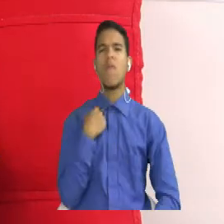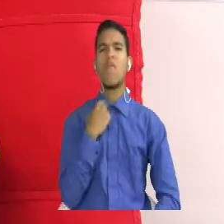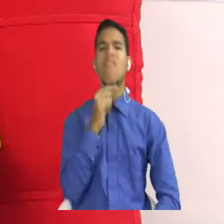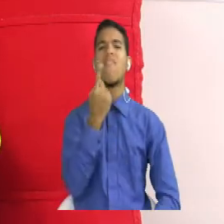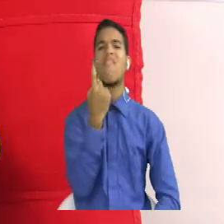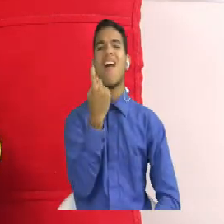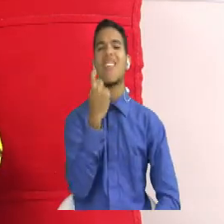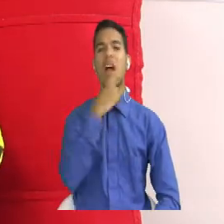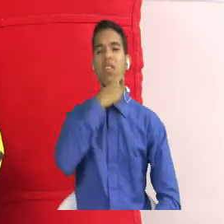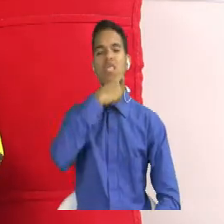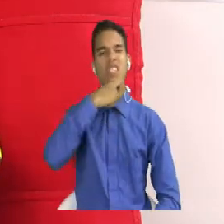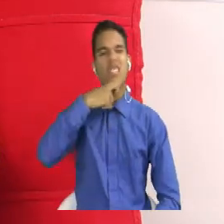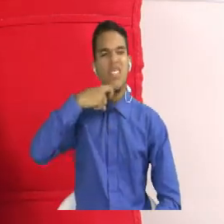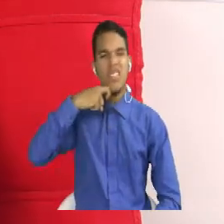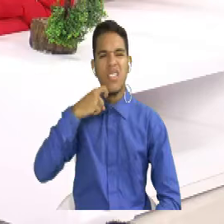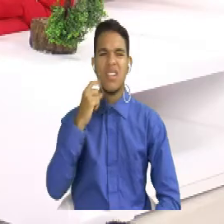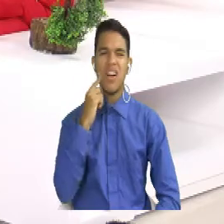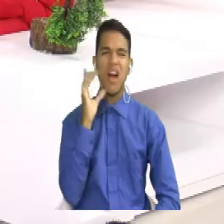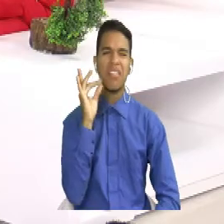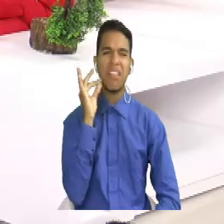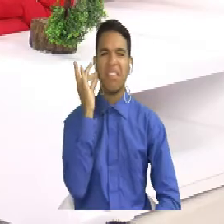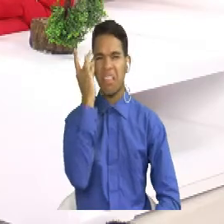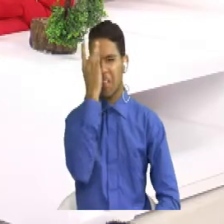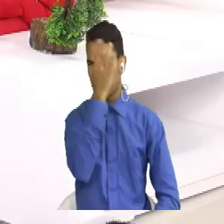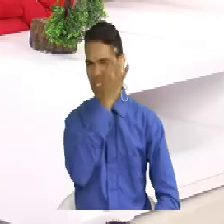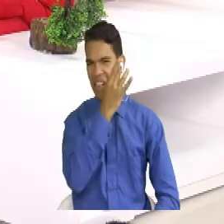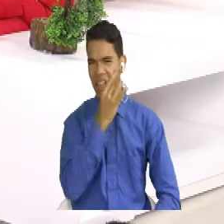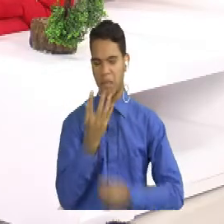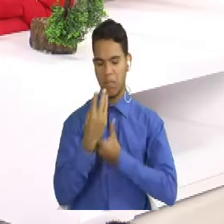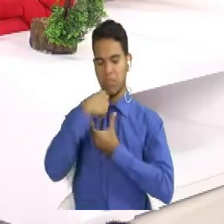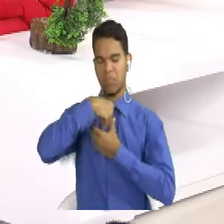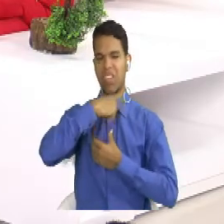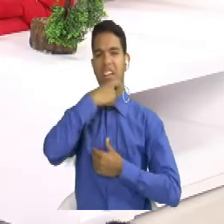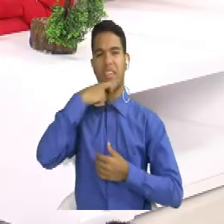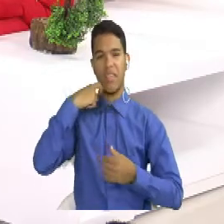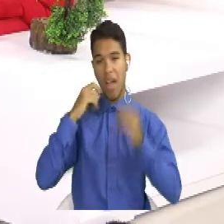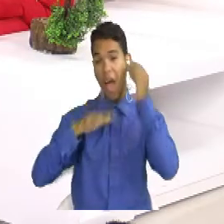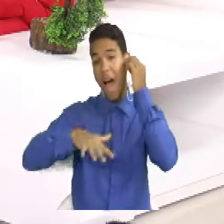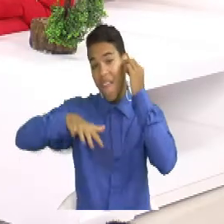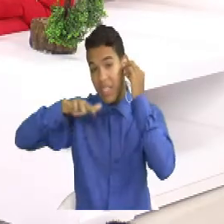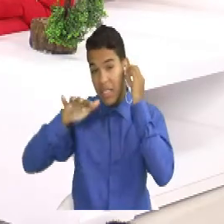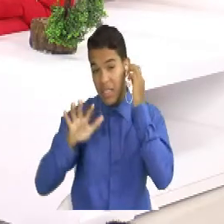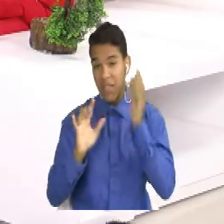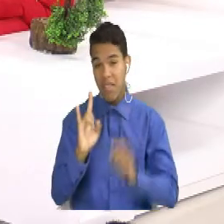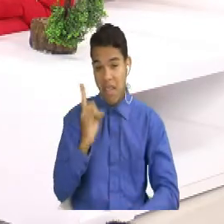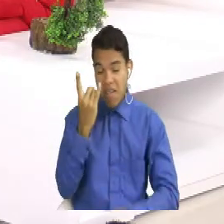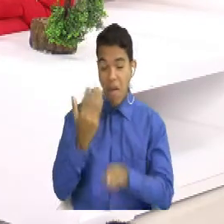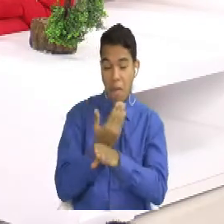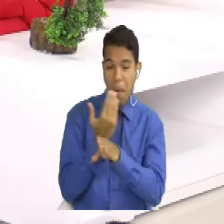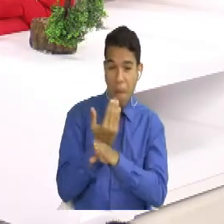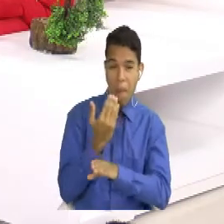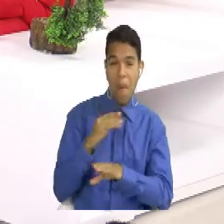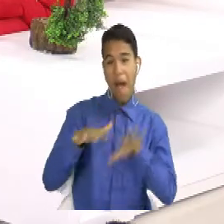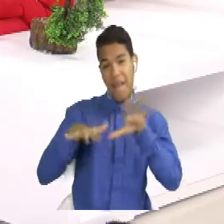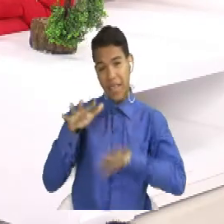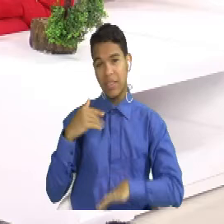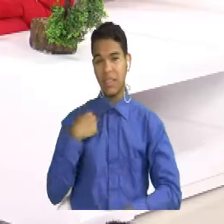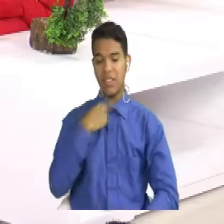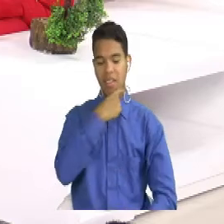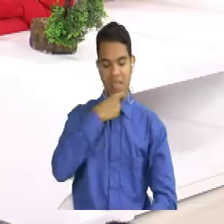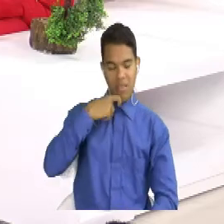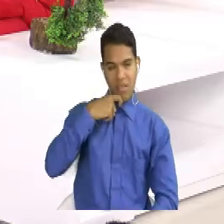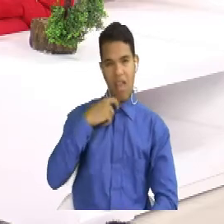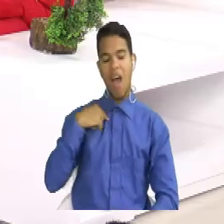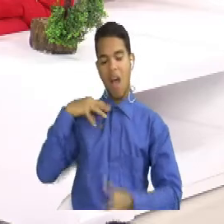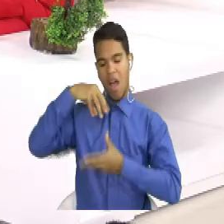se ven todo el tiempo grasositas, hay como humectad, pero no crean, no se dejen engañar, hay veces que hay complicaciones, piel grasa y es